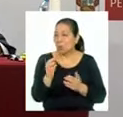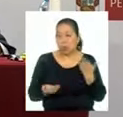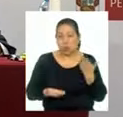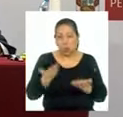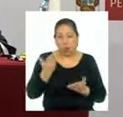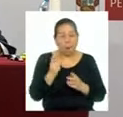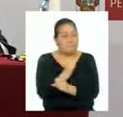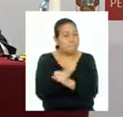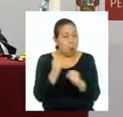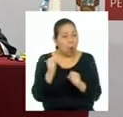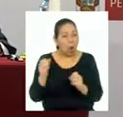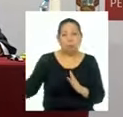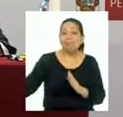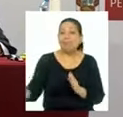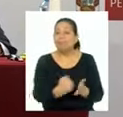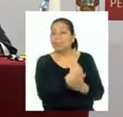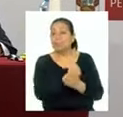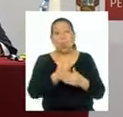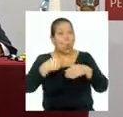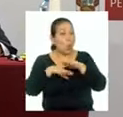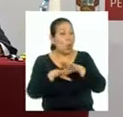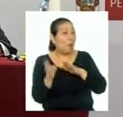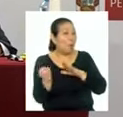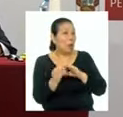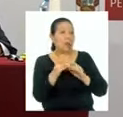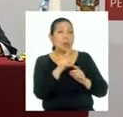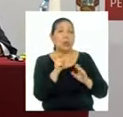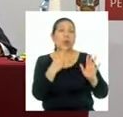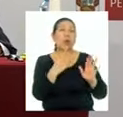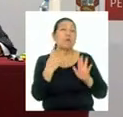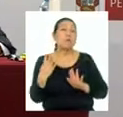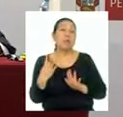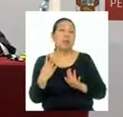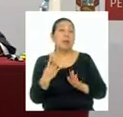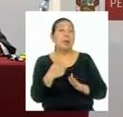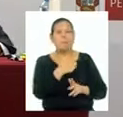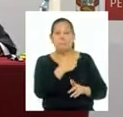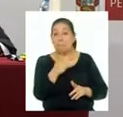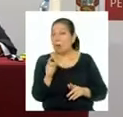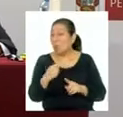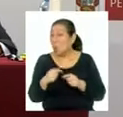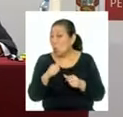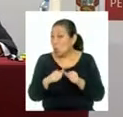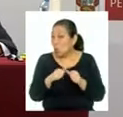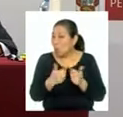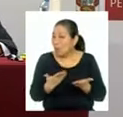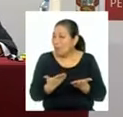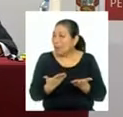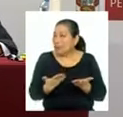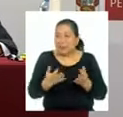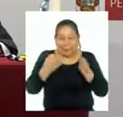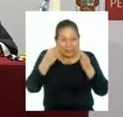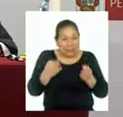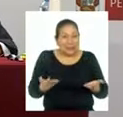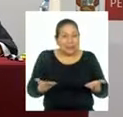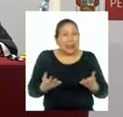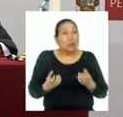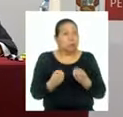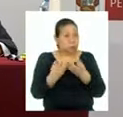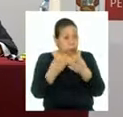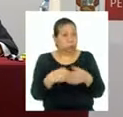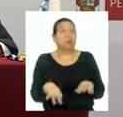de explosivos decomisados y se incautaron 2.999 armas de fuego, aunque este número es realmente